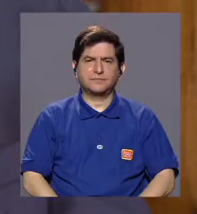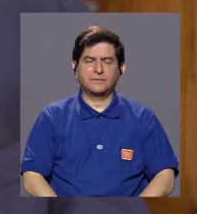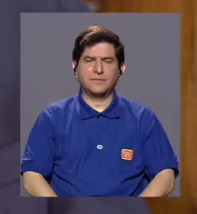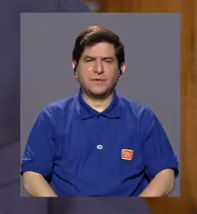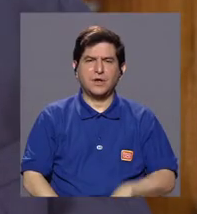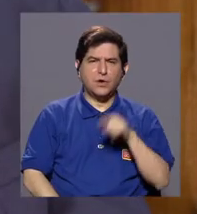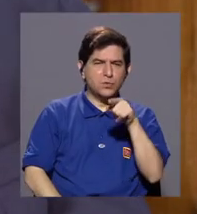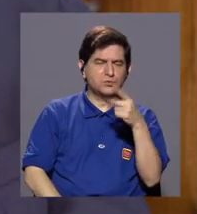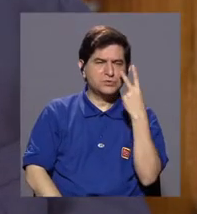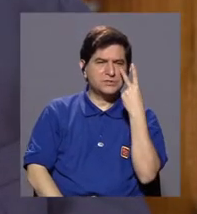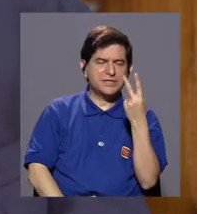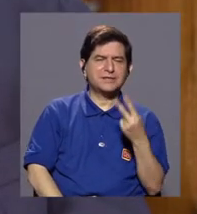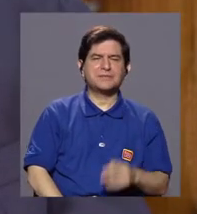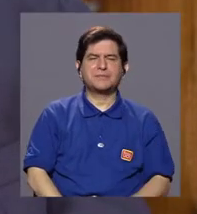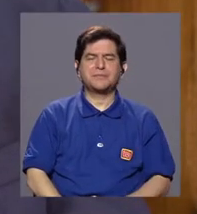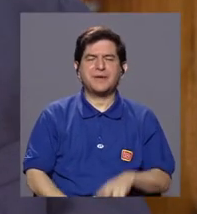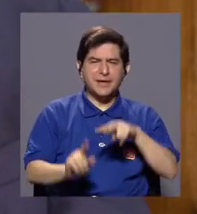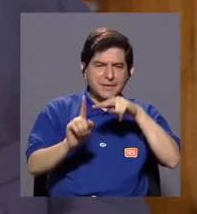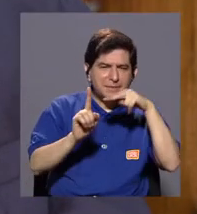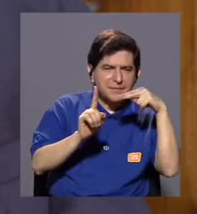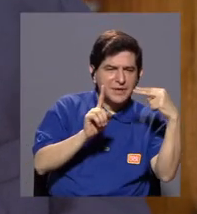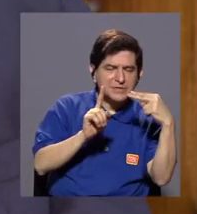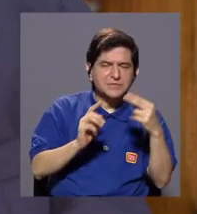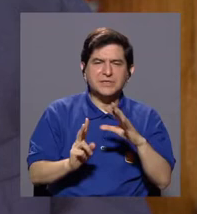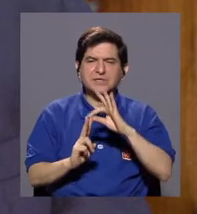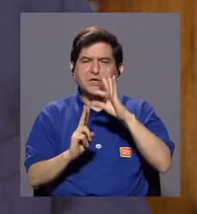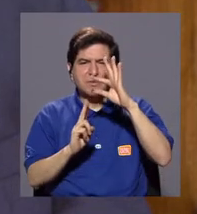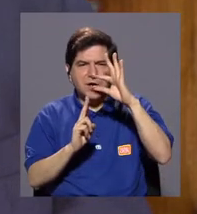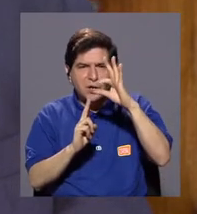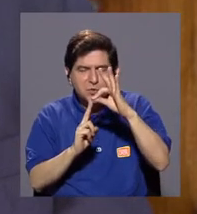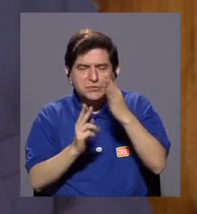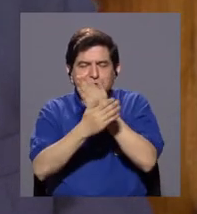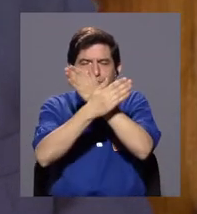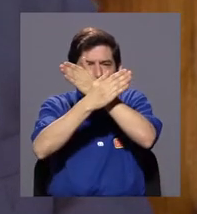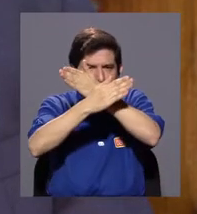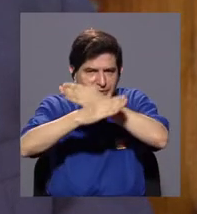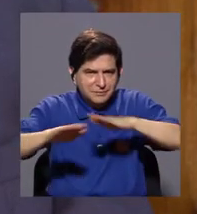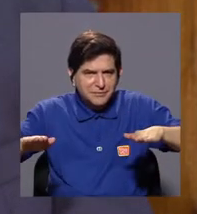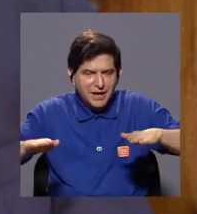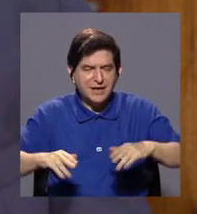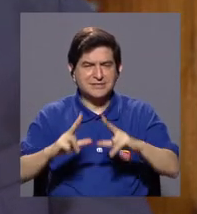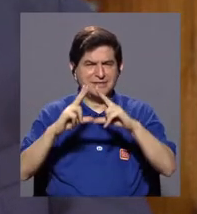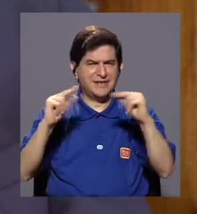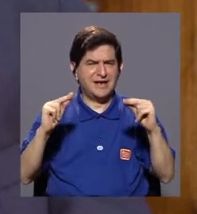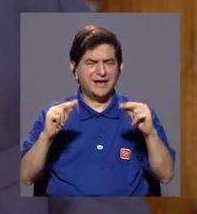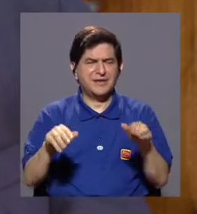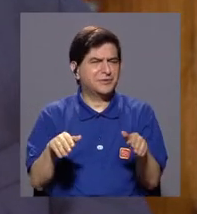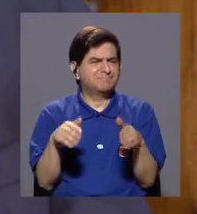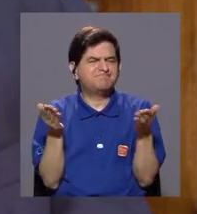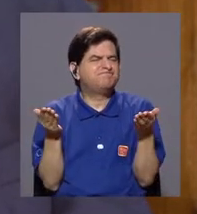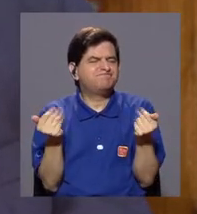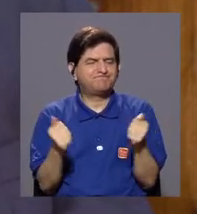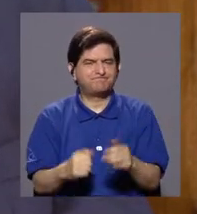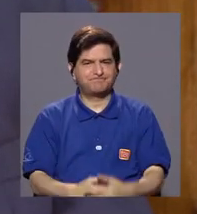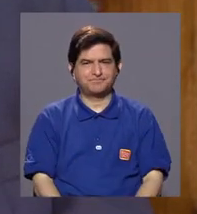¿Cómo visualiza usted las posibilidades de paz en Nicaragua?